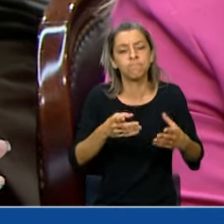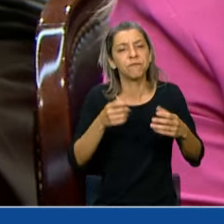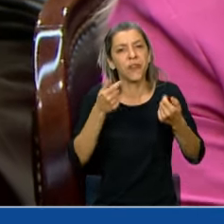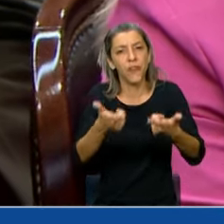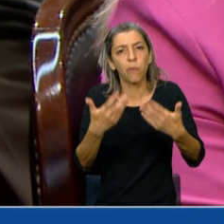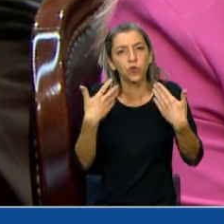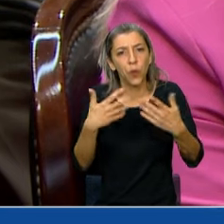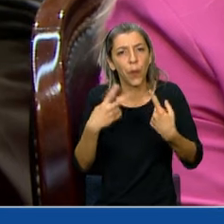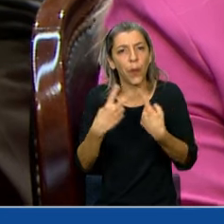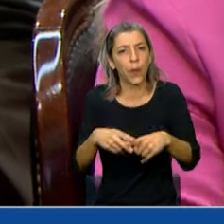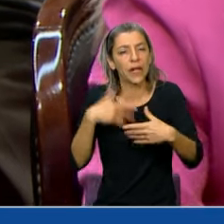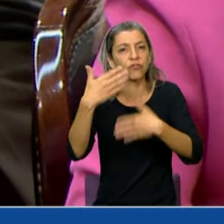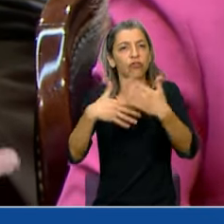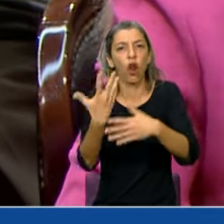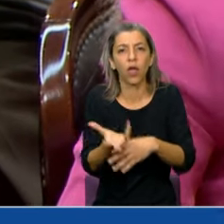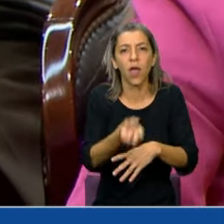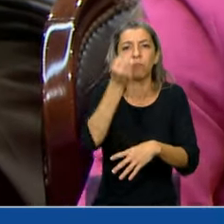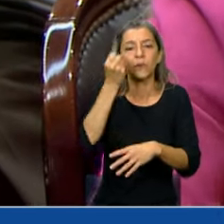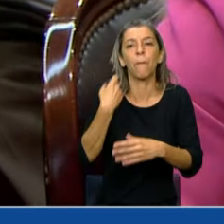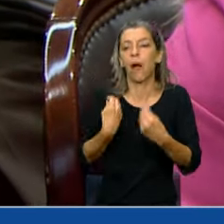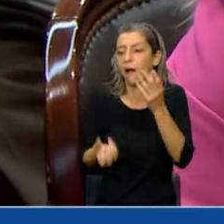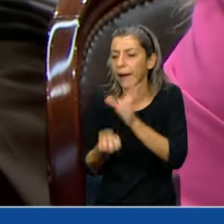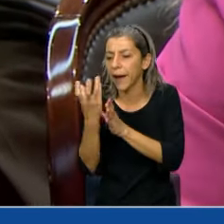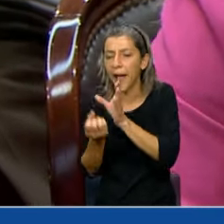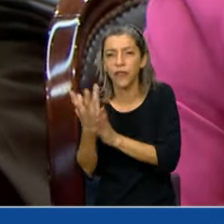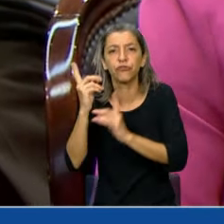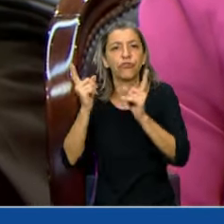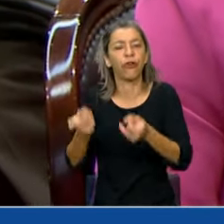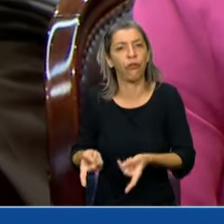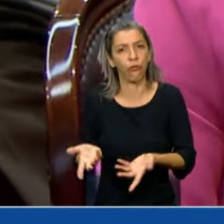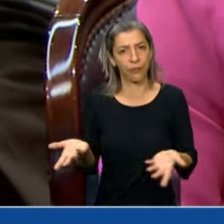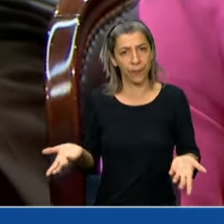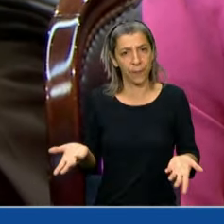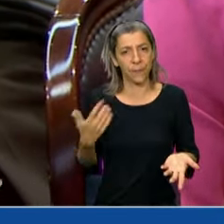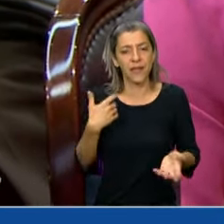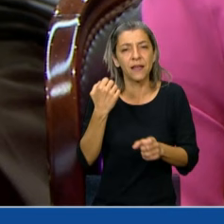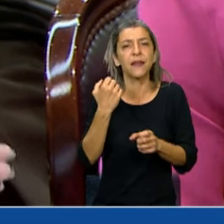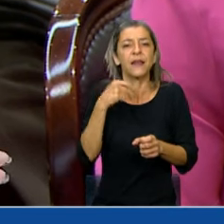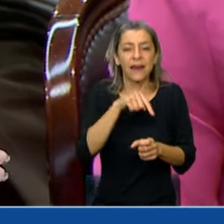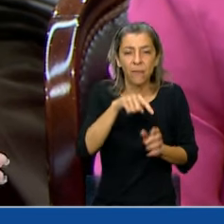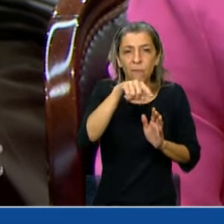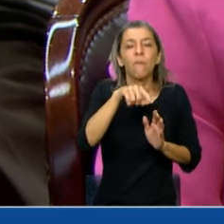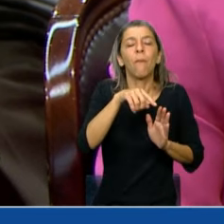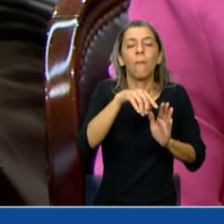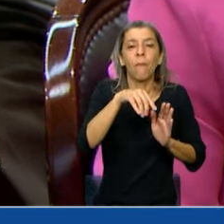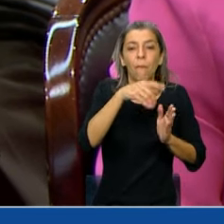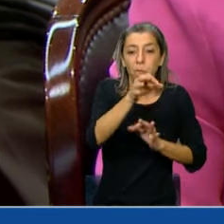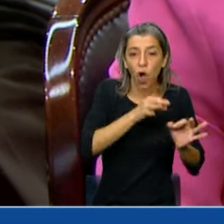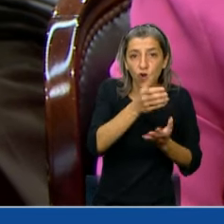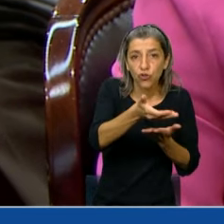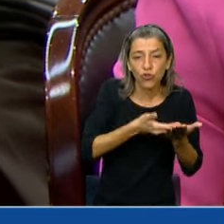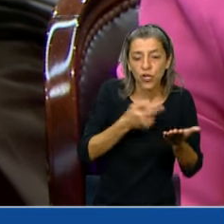tecnologías sobre la Innova sobre la capacidad trabaja sobre programas también que